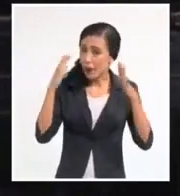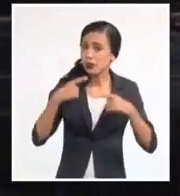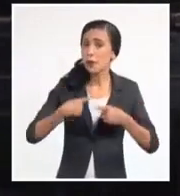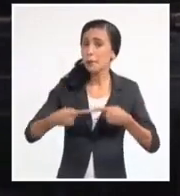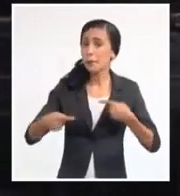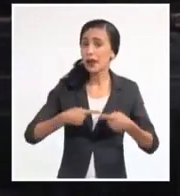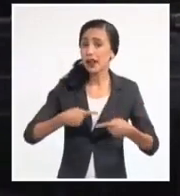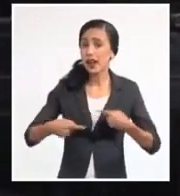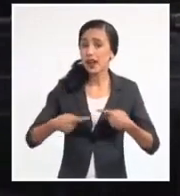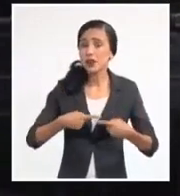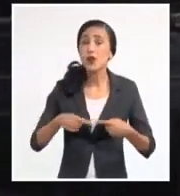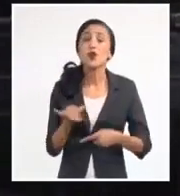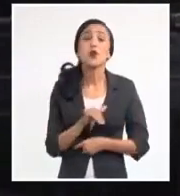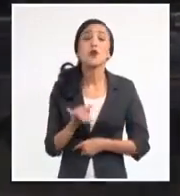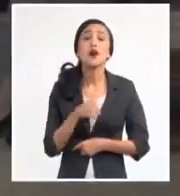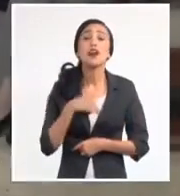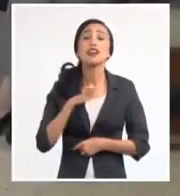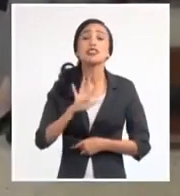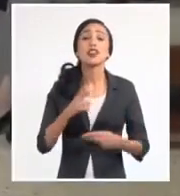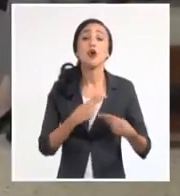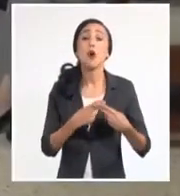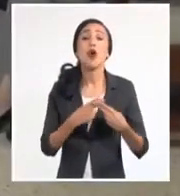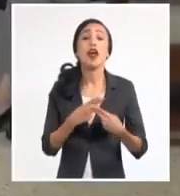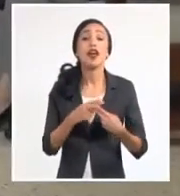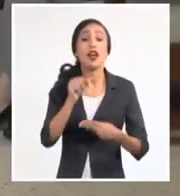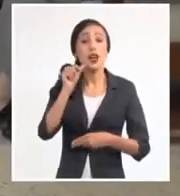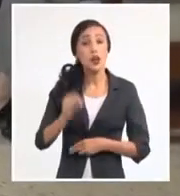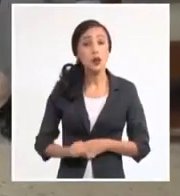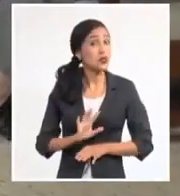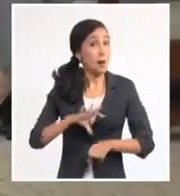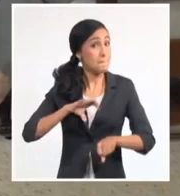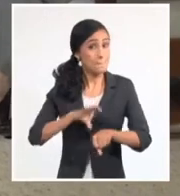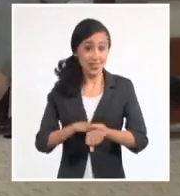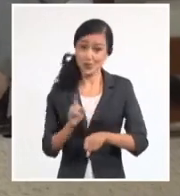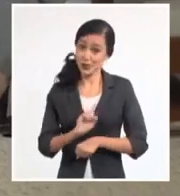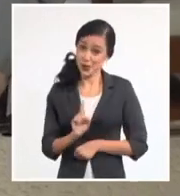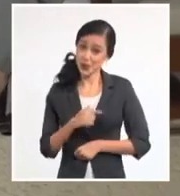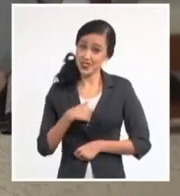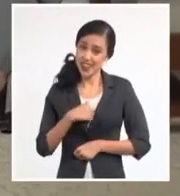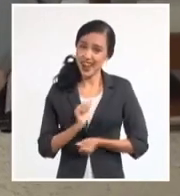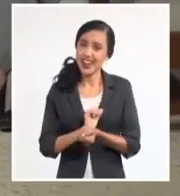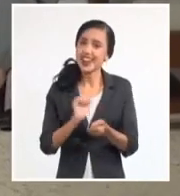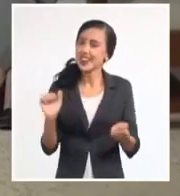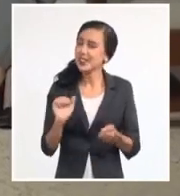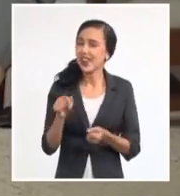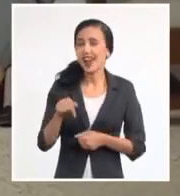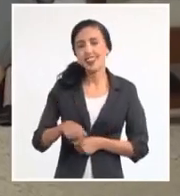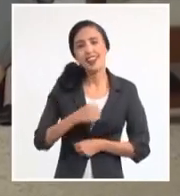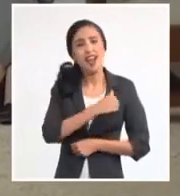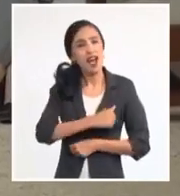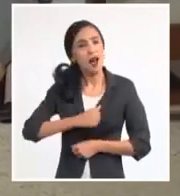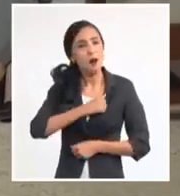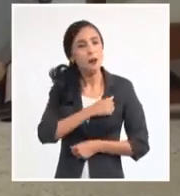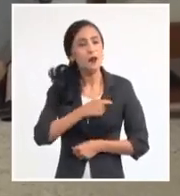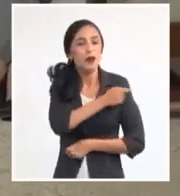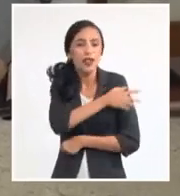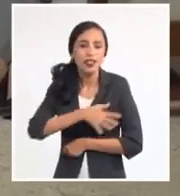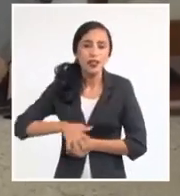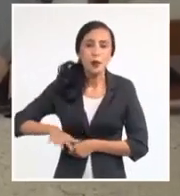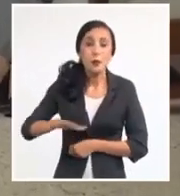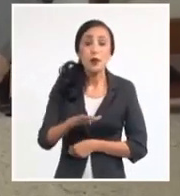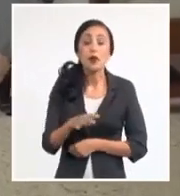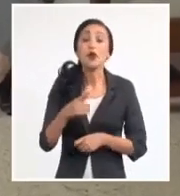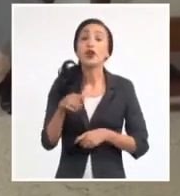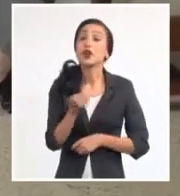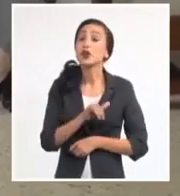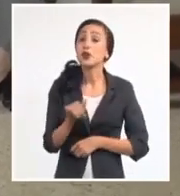fue para nuestros 5 héroes, ya no prisioneros del imperio, ya prisioneros del amor de todo nuestro pueblo. Y también fue, digamos